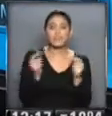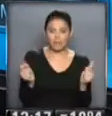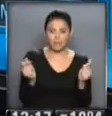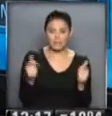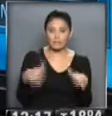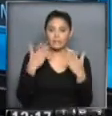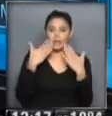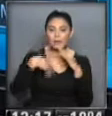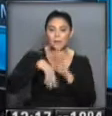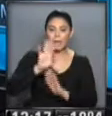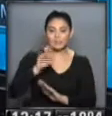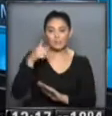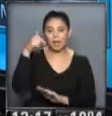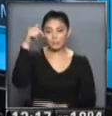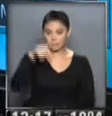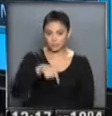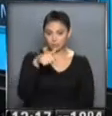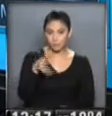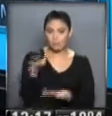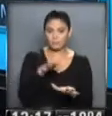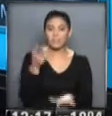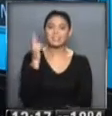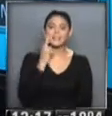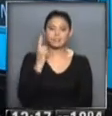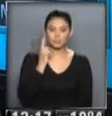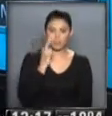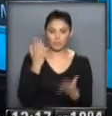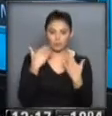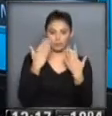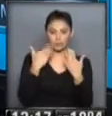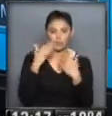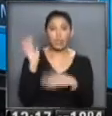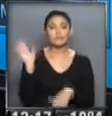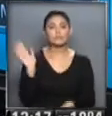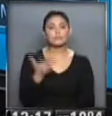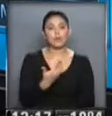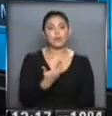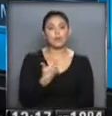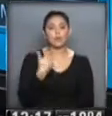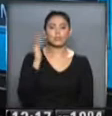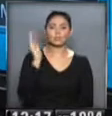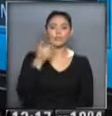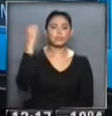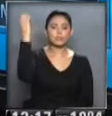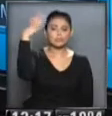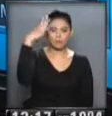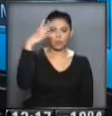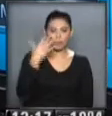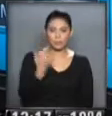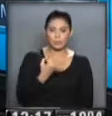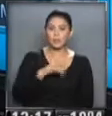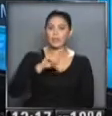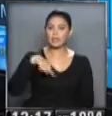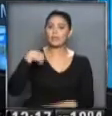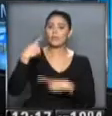y una temperatura máxima prevista para hoy de 19 grados. Y todo esto con mucho sol y el pronóstico